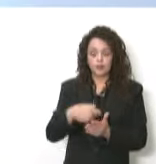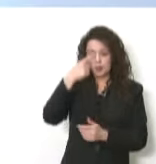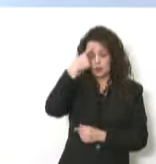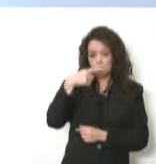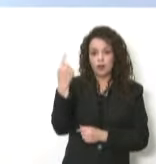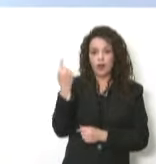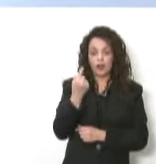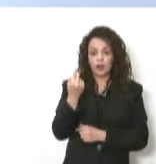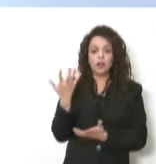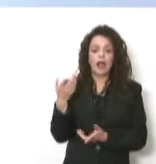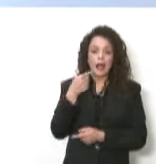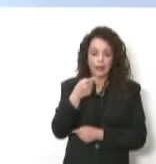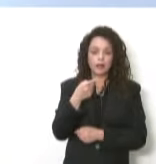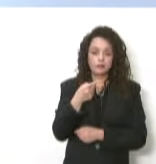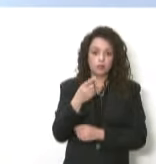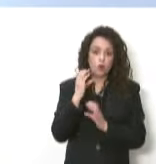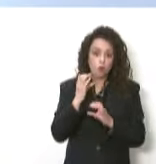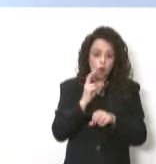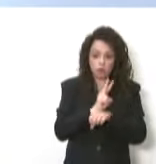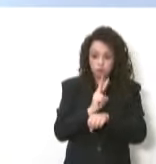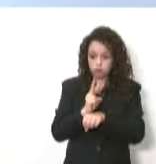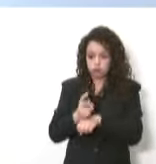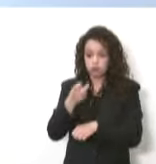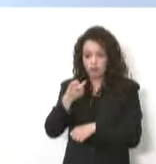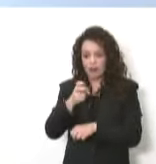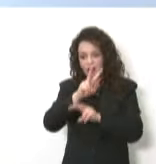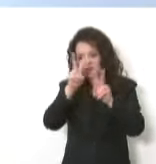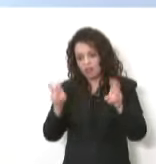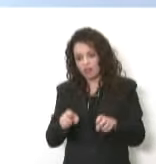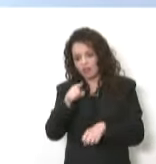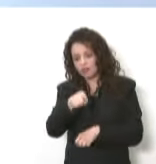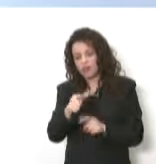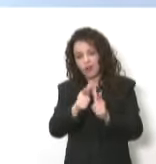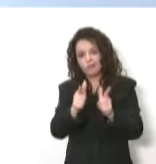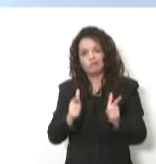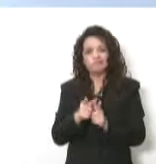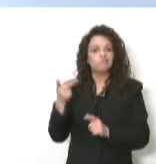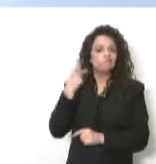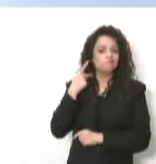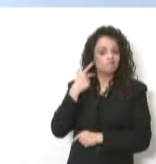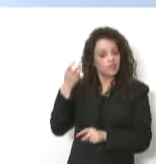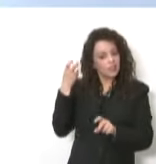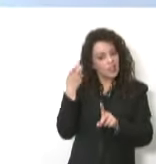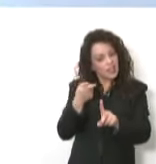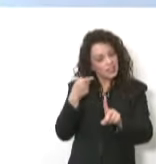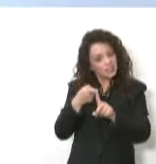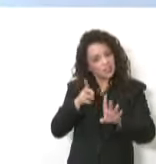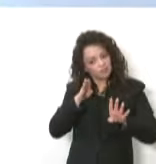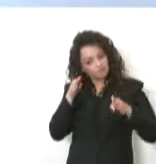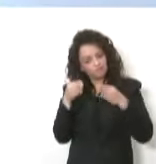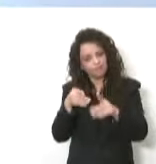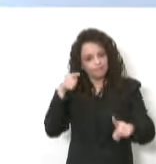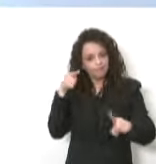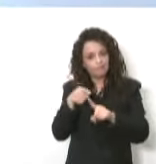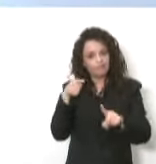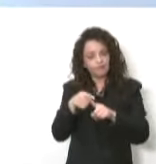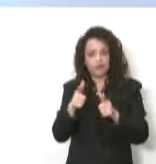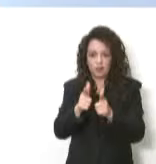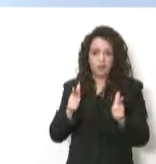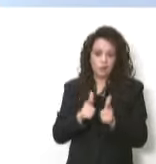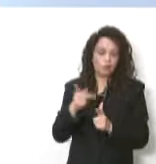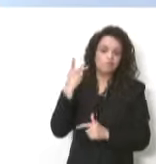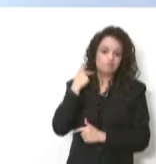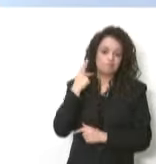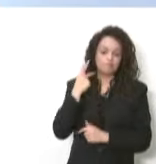que cuida el seguimiento al área de lo electoral relacionado con los partidos políticos, específicamente con los partidos políticos. Además,